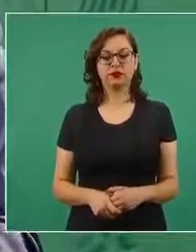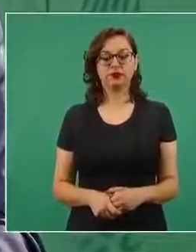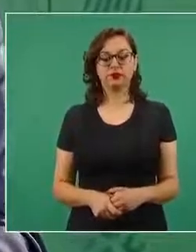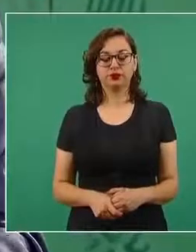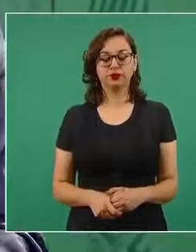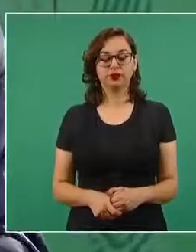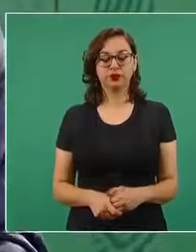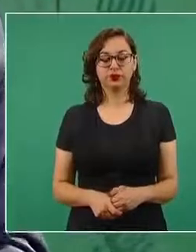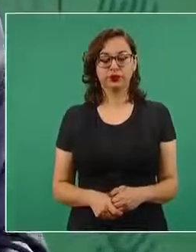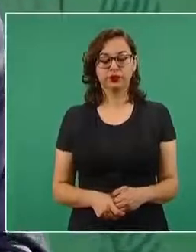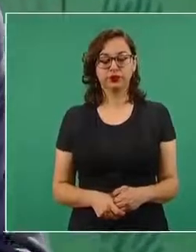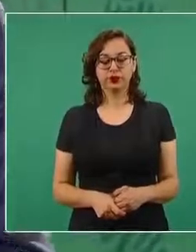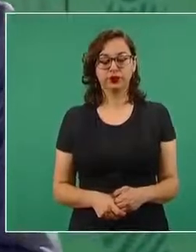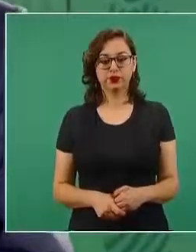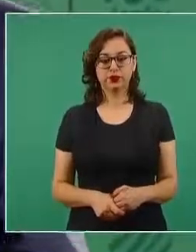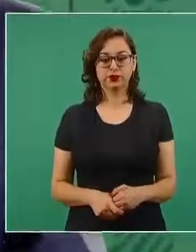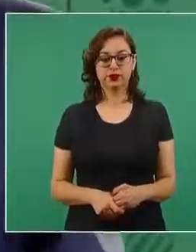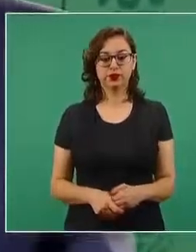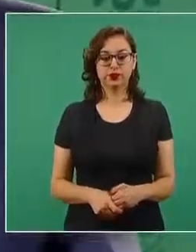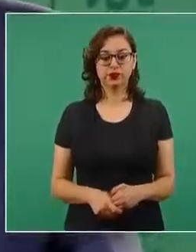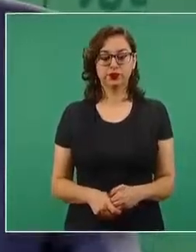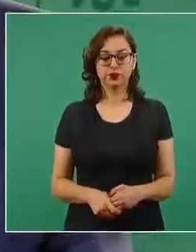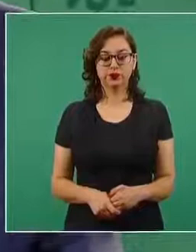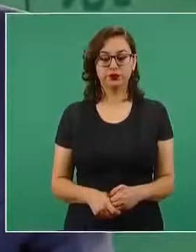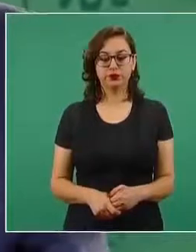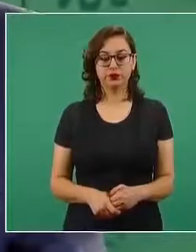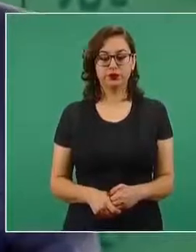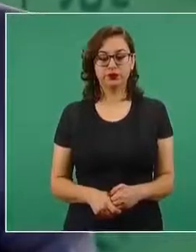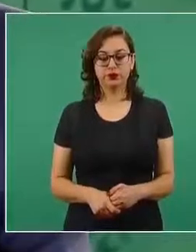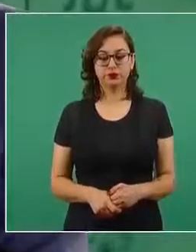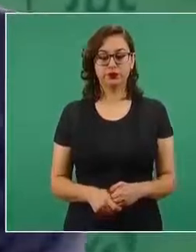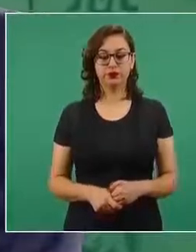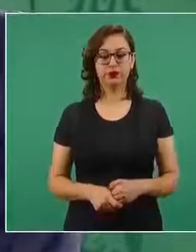Todavía en la elección